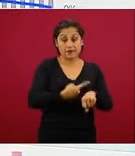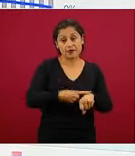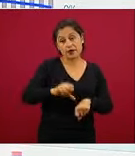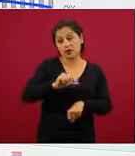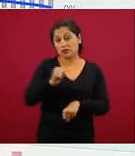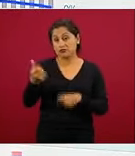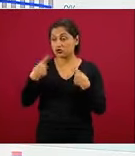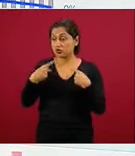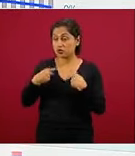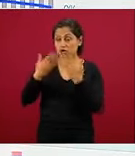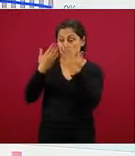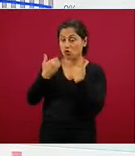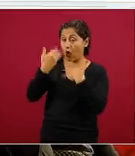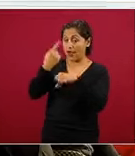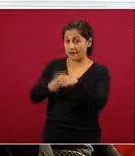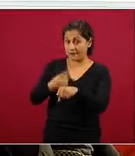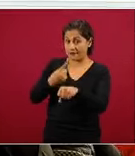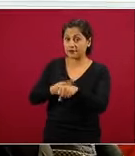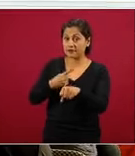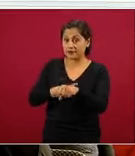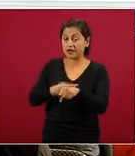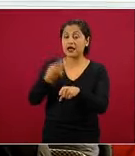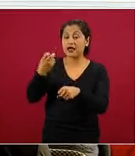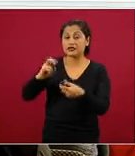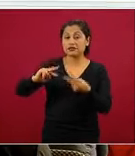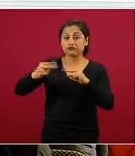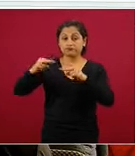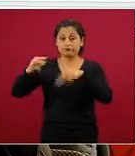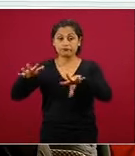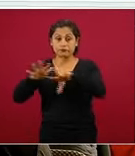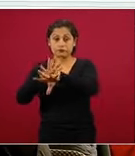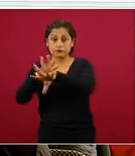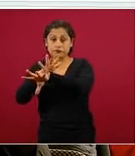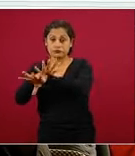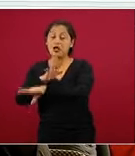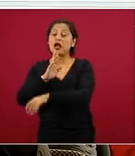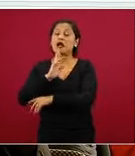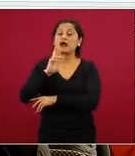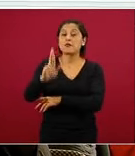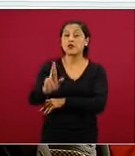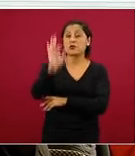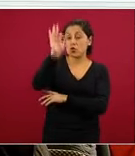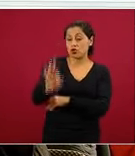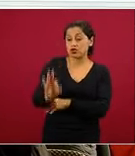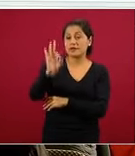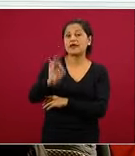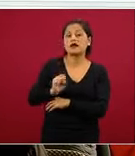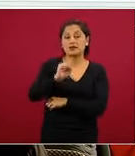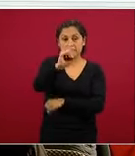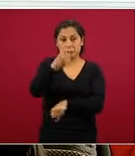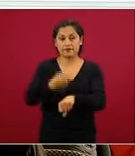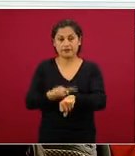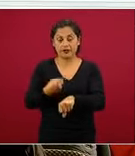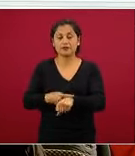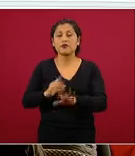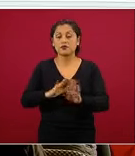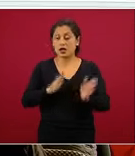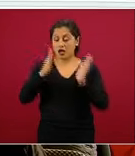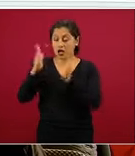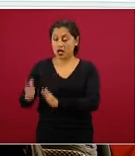en una semana específica? Nos da un porcentaje de positividad. Y aquí tenemos ya una nueva semana con